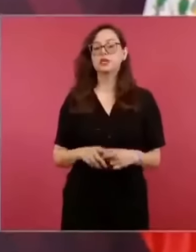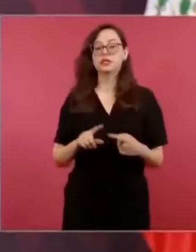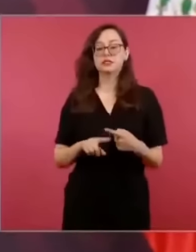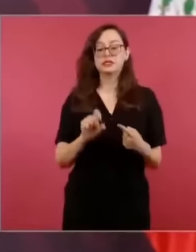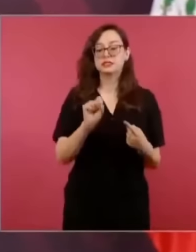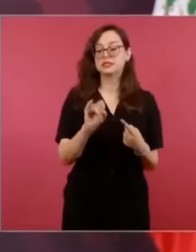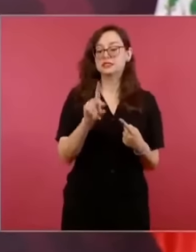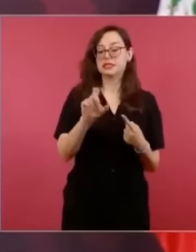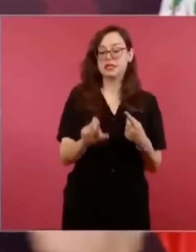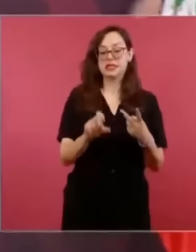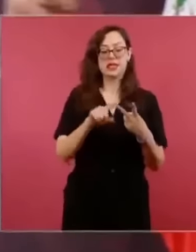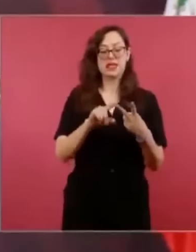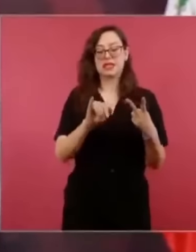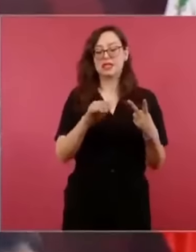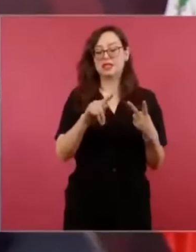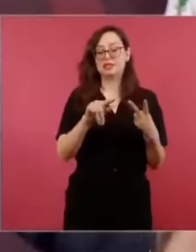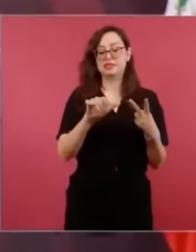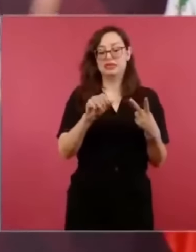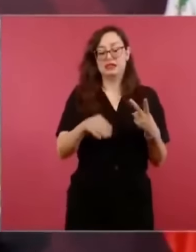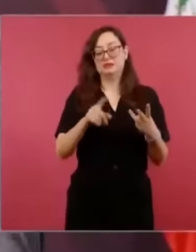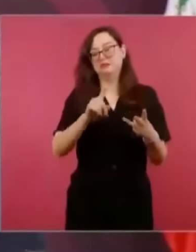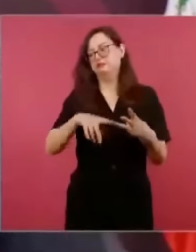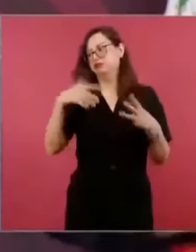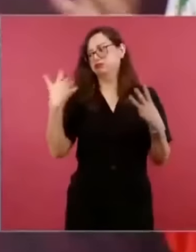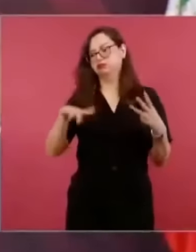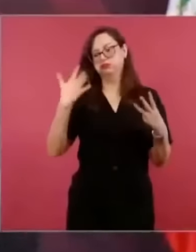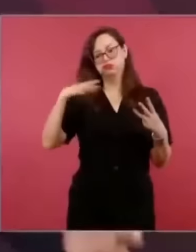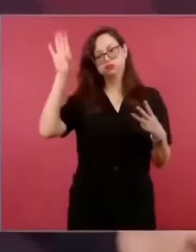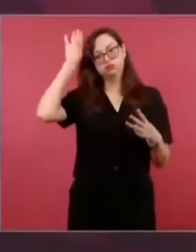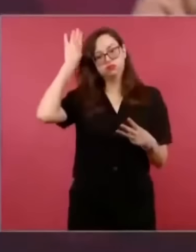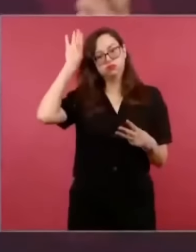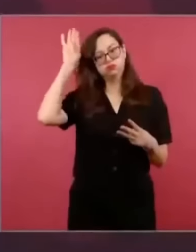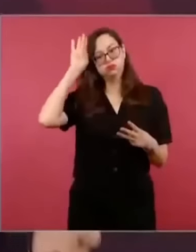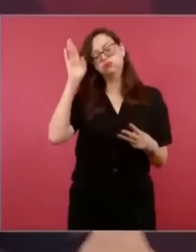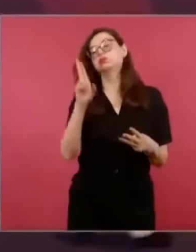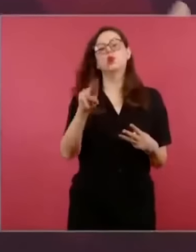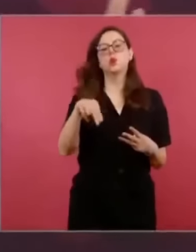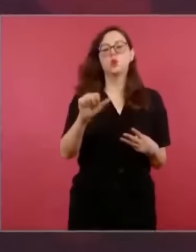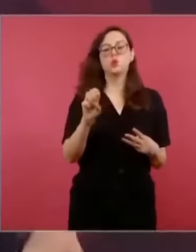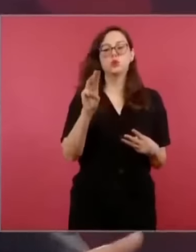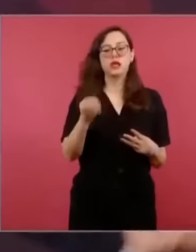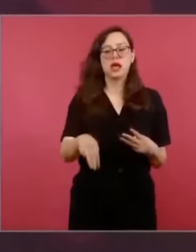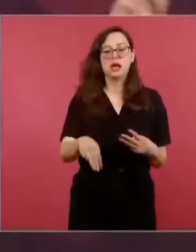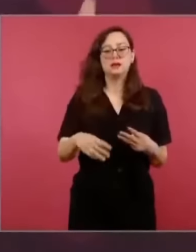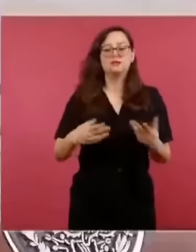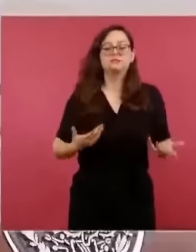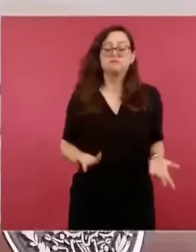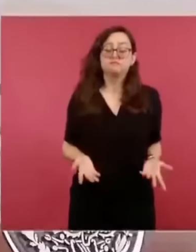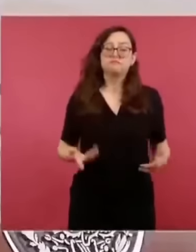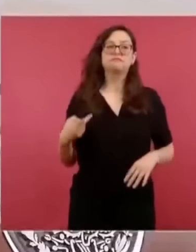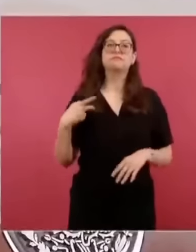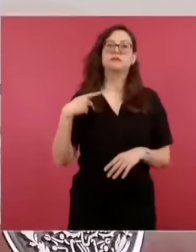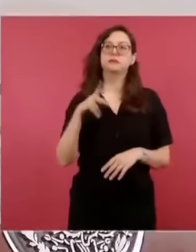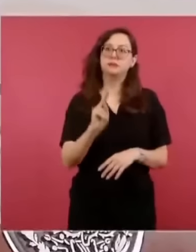UNAM pero ahí viene el movimiento de